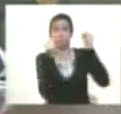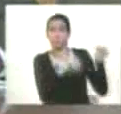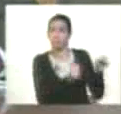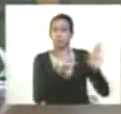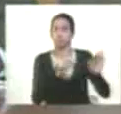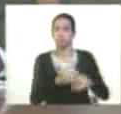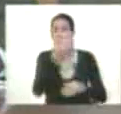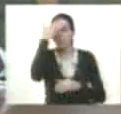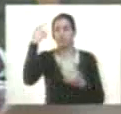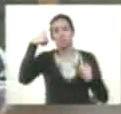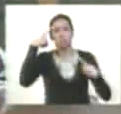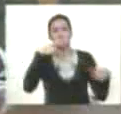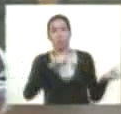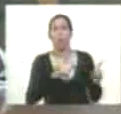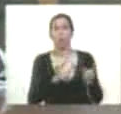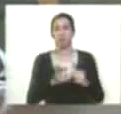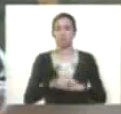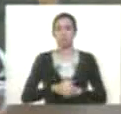Al olvido.